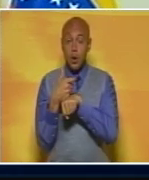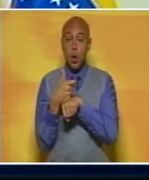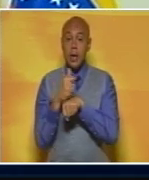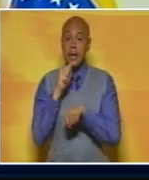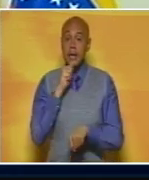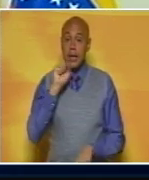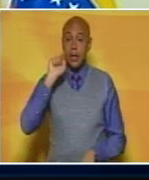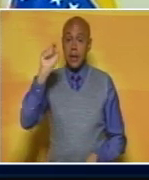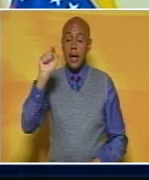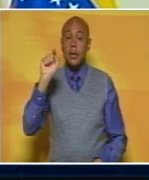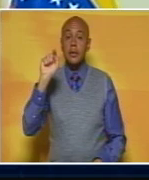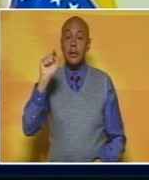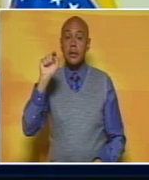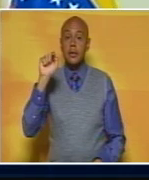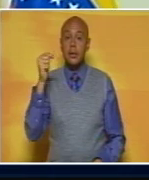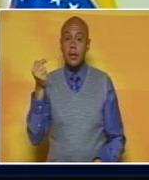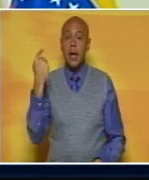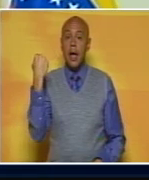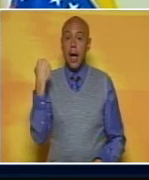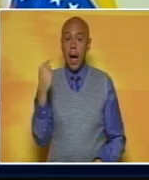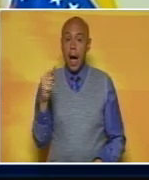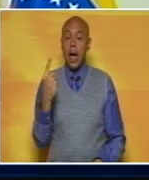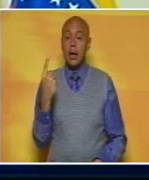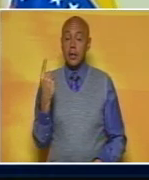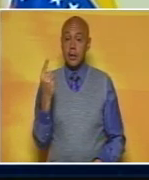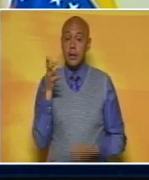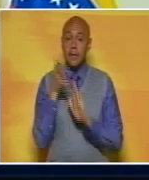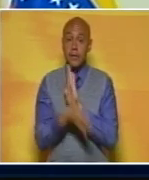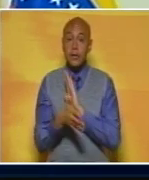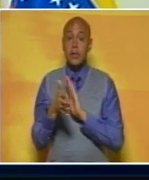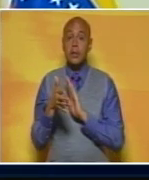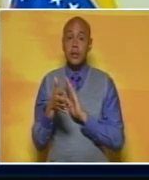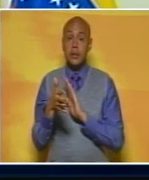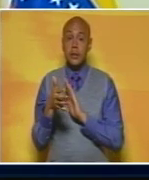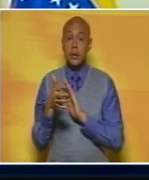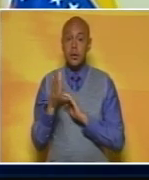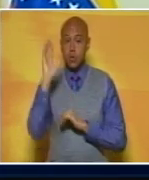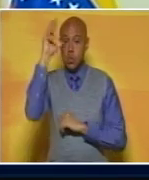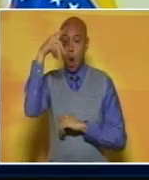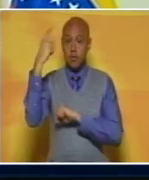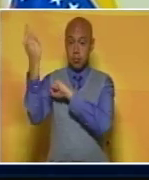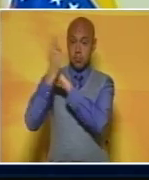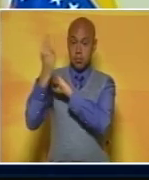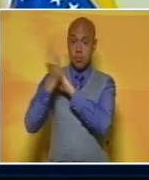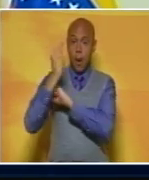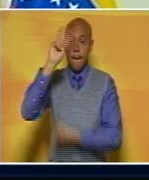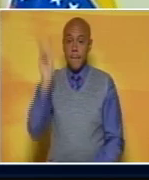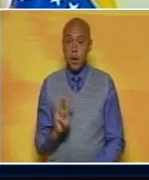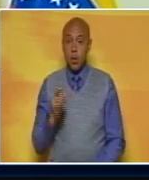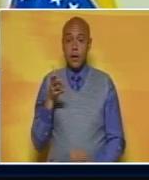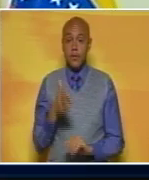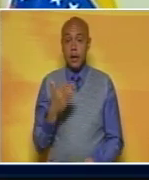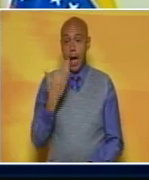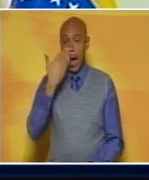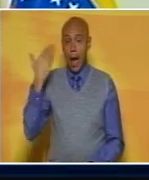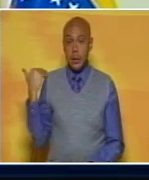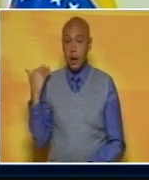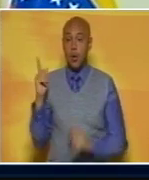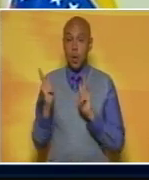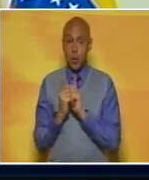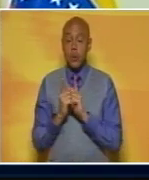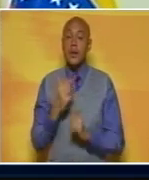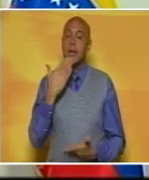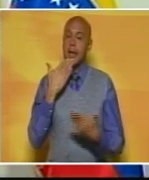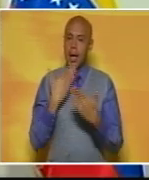ante las amenazas y expresiones injerencistas del señor Donald Trump proferidas el día de ayer.